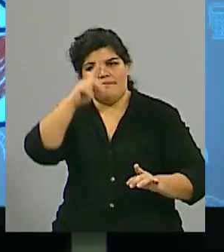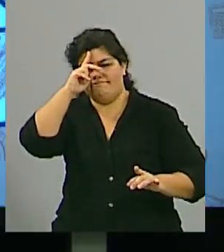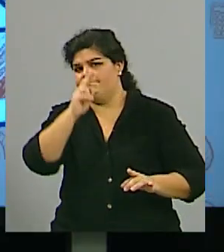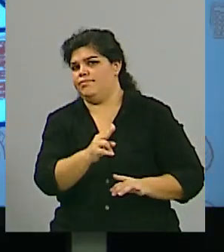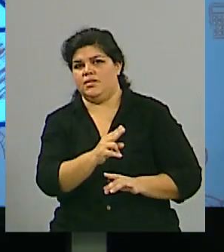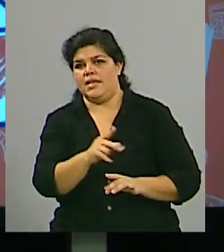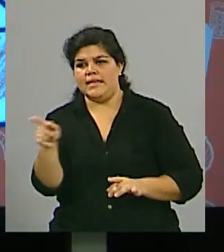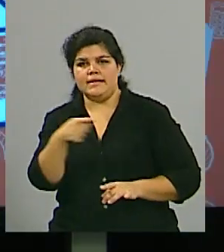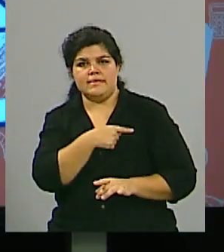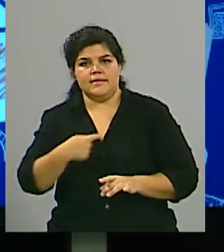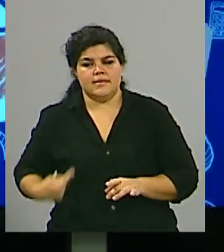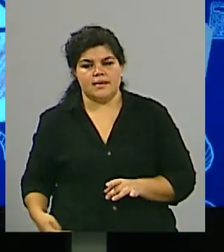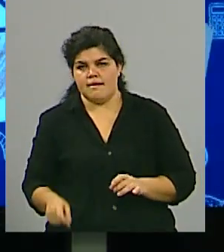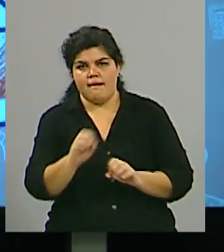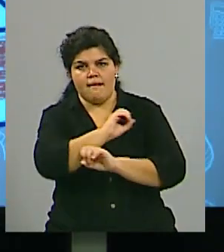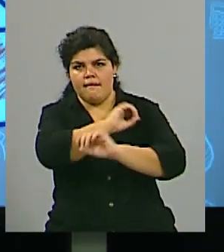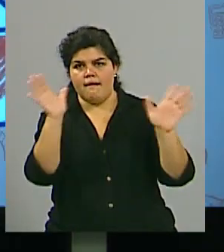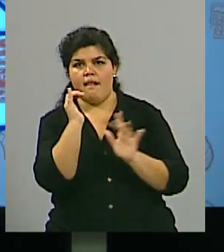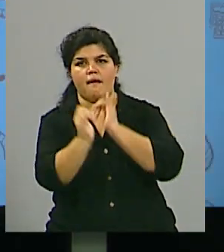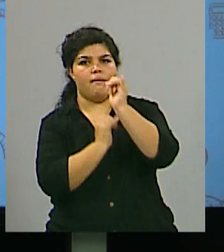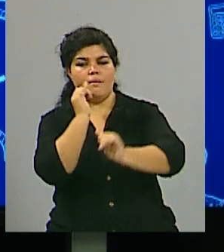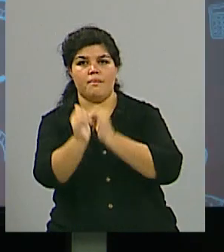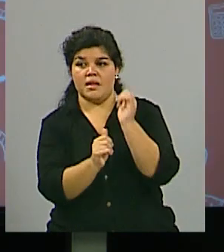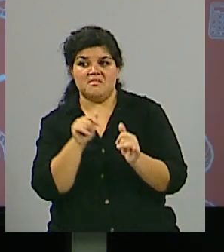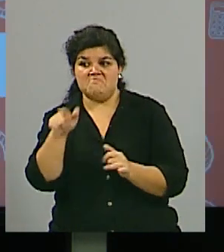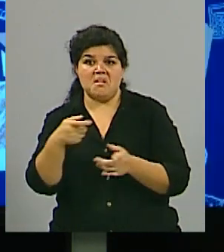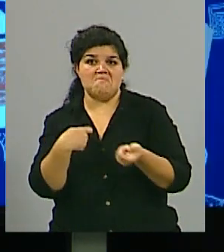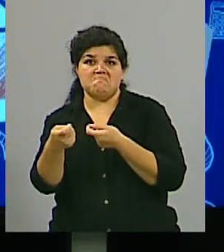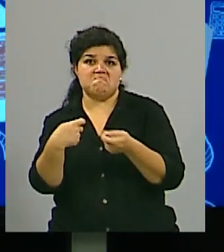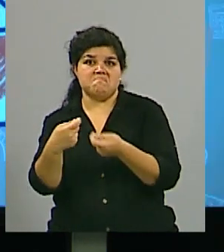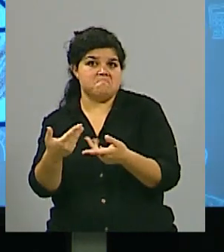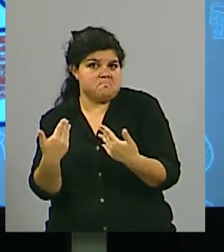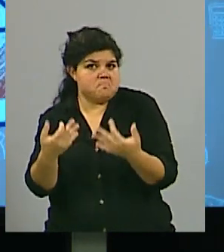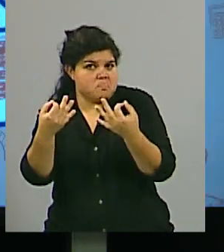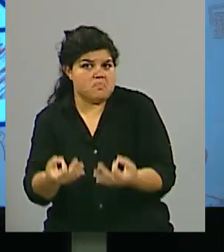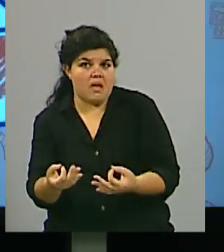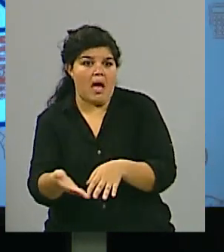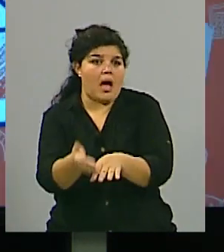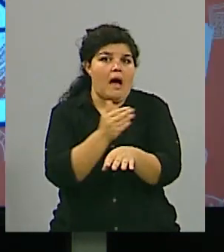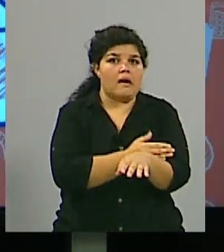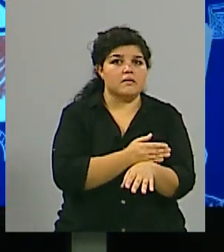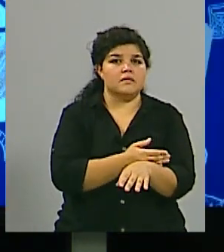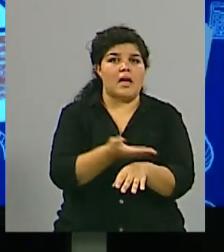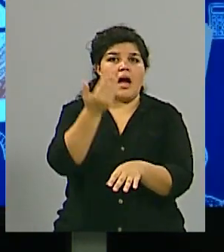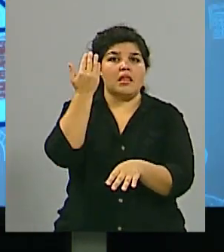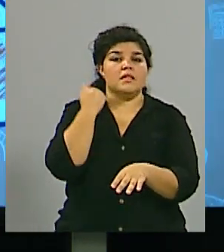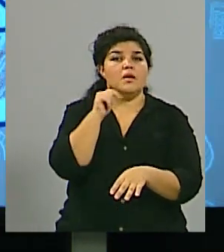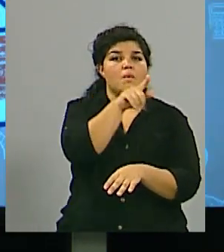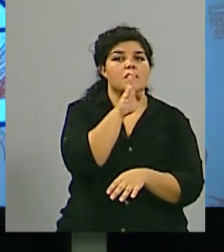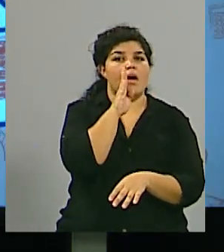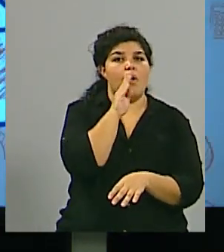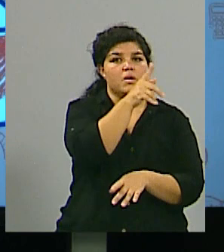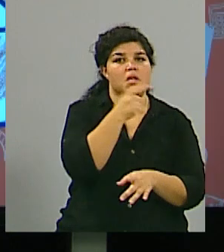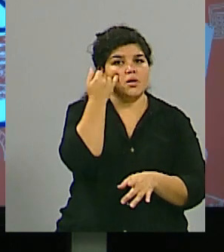claro. Porque China, en cierta medida, no está haciendo nada que no haya hecho Estados Unidos con anterioridad,